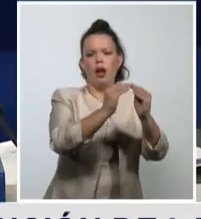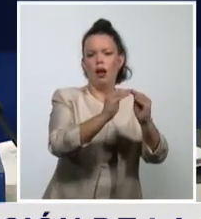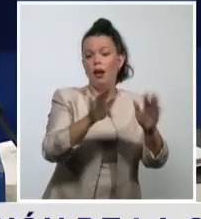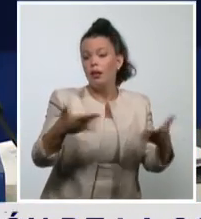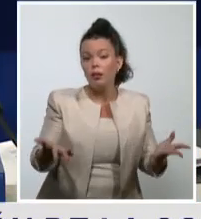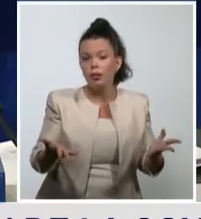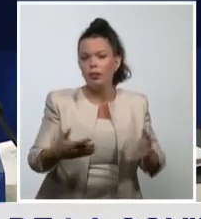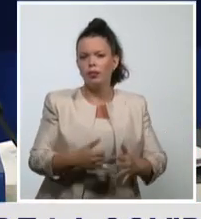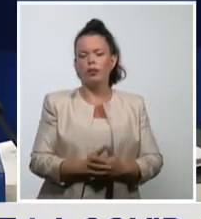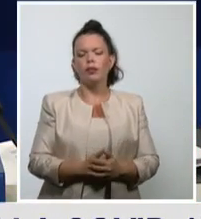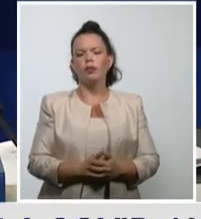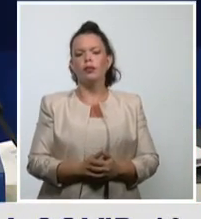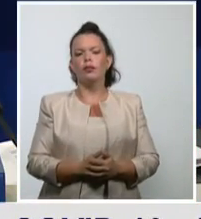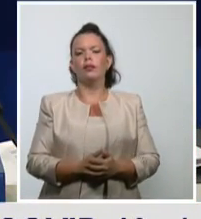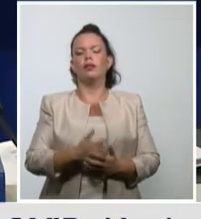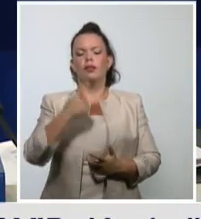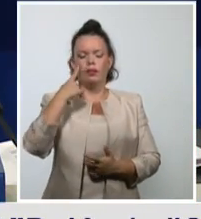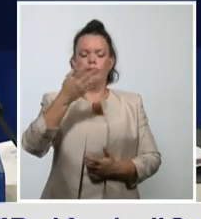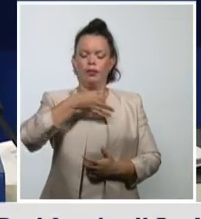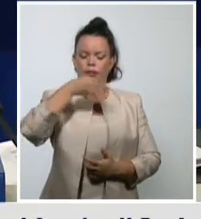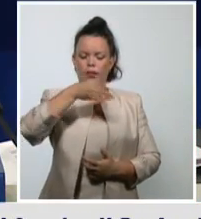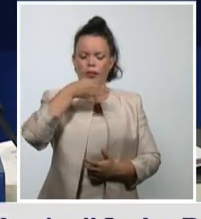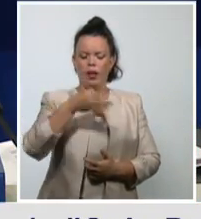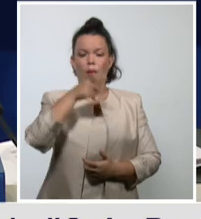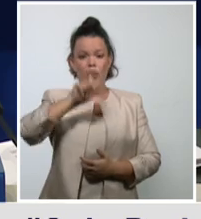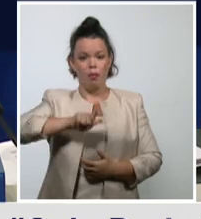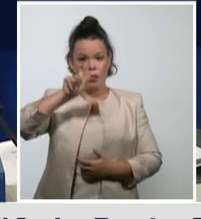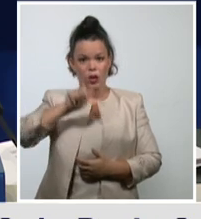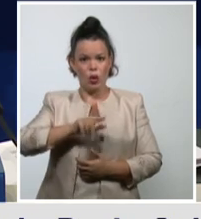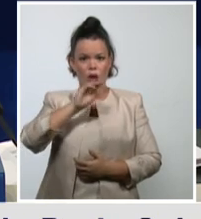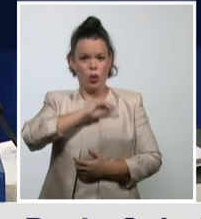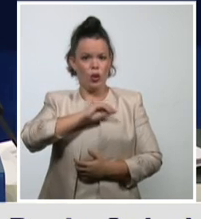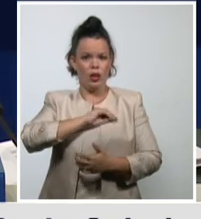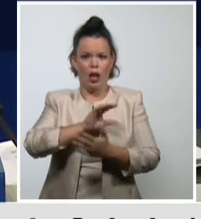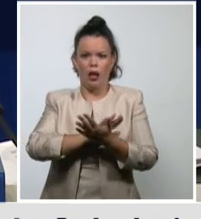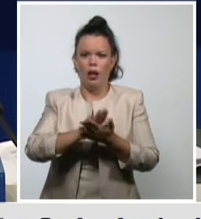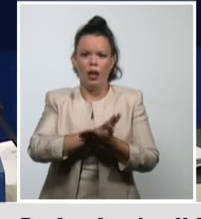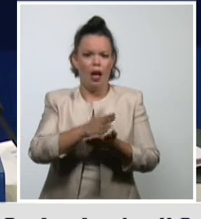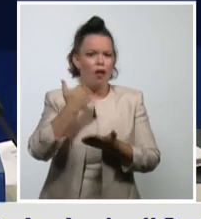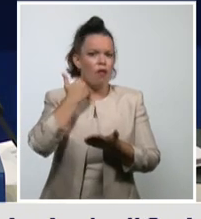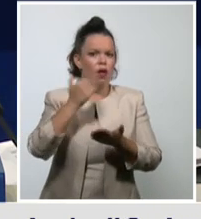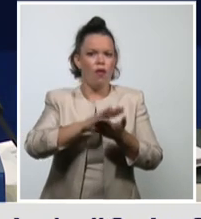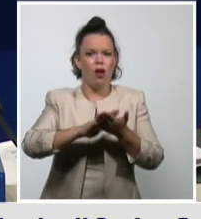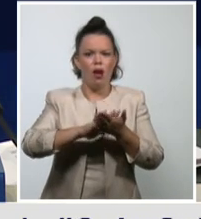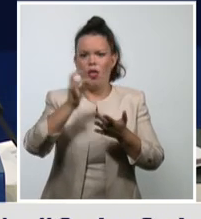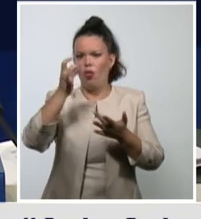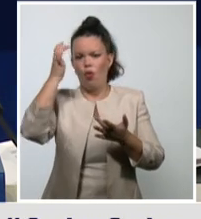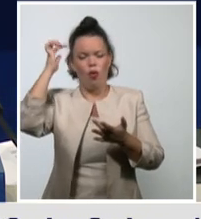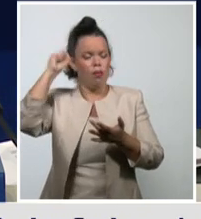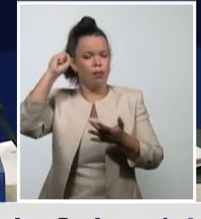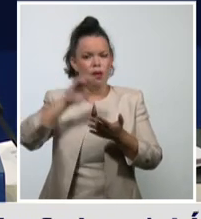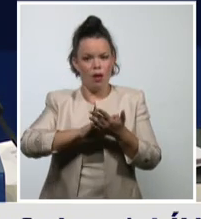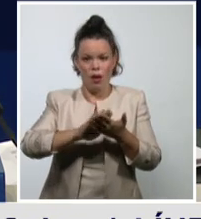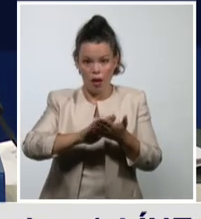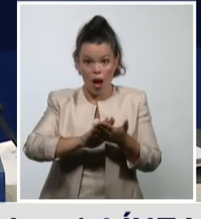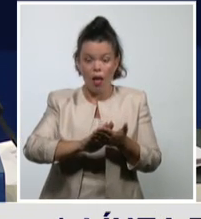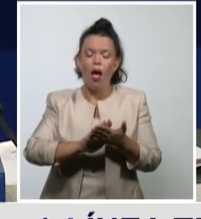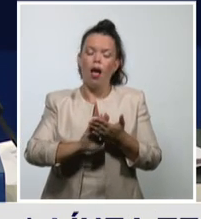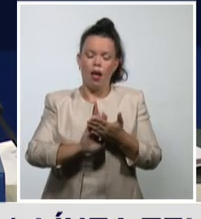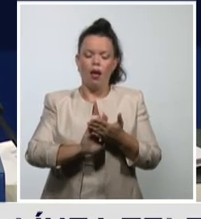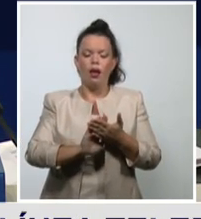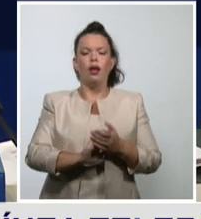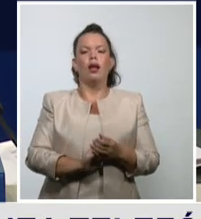los sintomáticos, en el cual cae el gran número de sospechosos, de personas que tienen